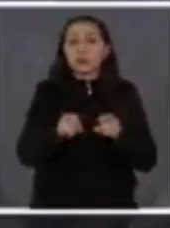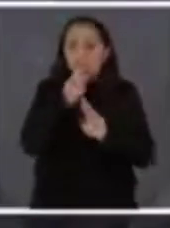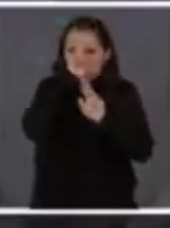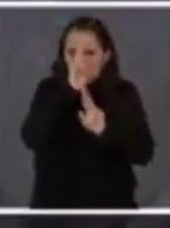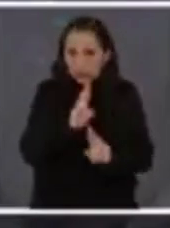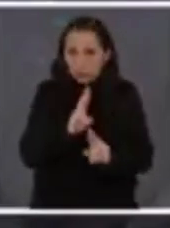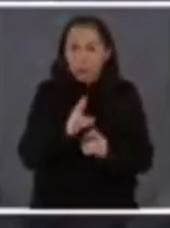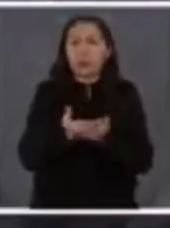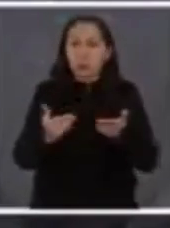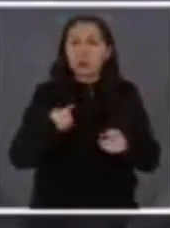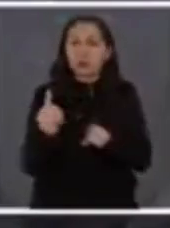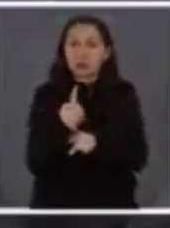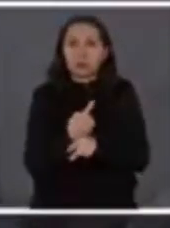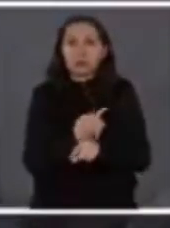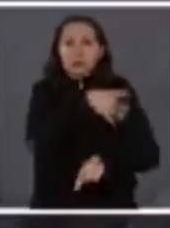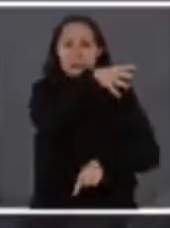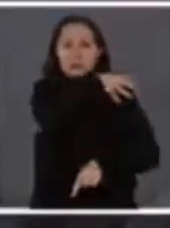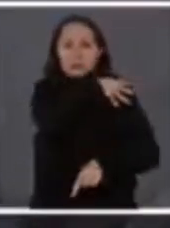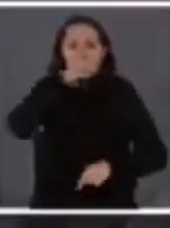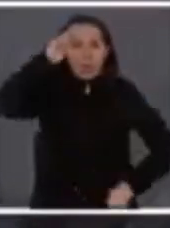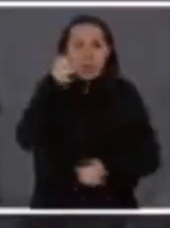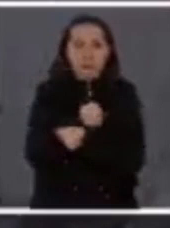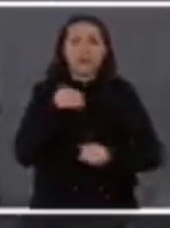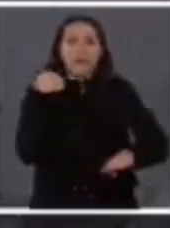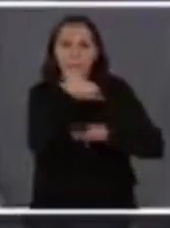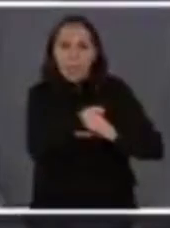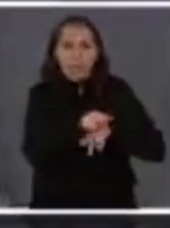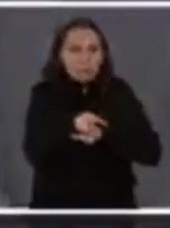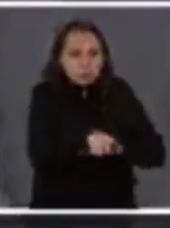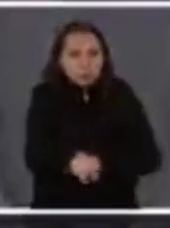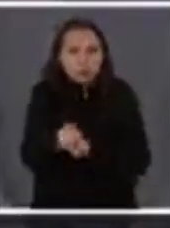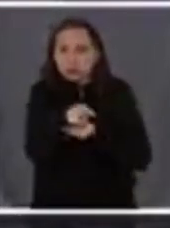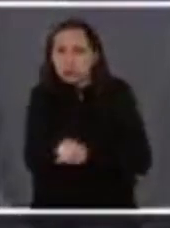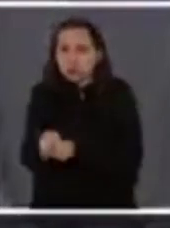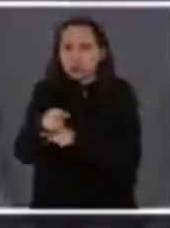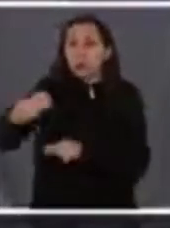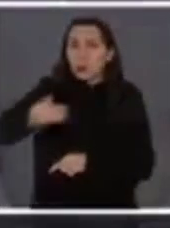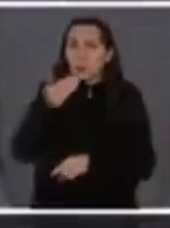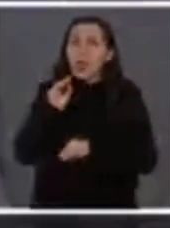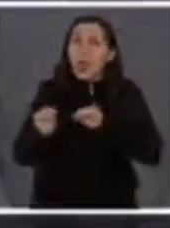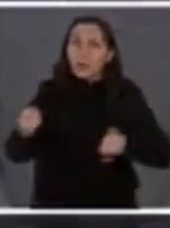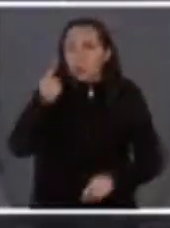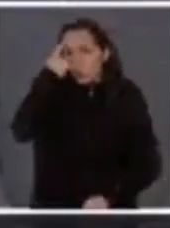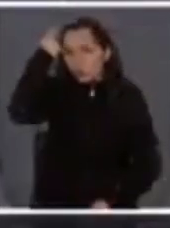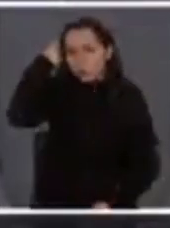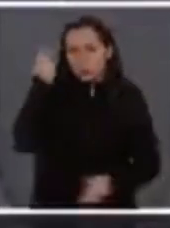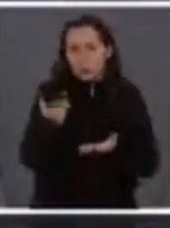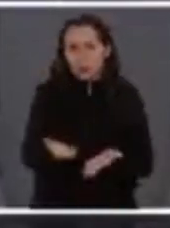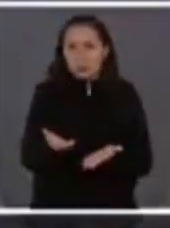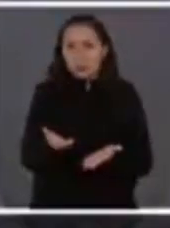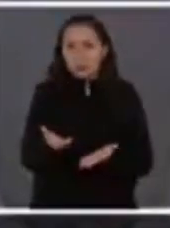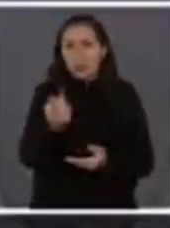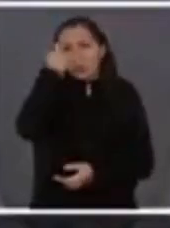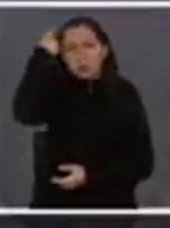respetar. Por eso he hablado con el general de Carabineros, se están realizando rondas, los municipios también están haciendo lo propio, pero ahí hacer un llamado